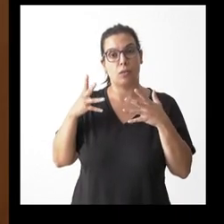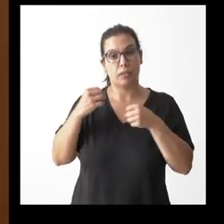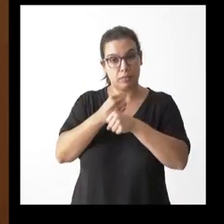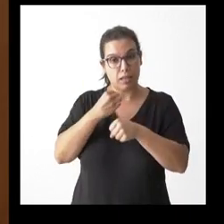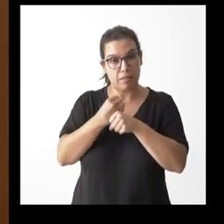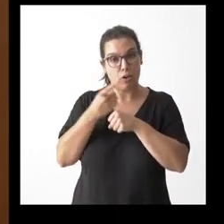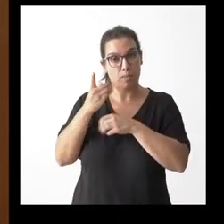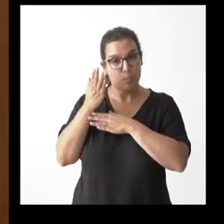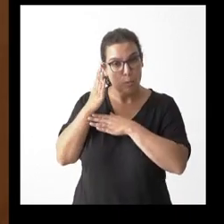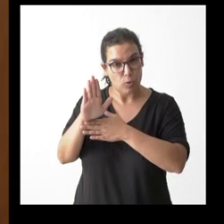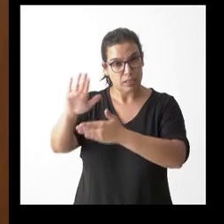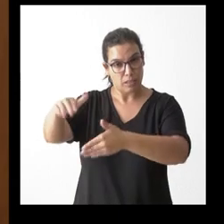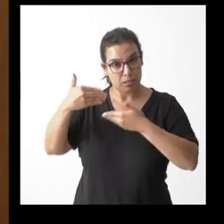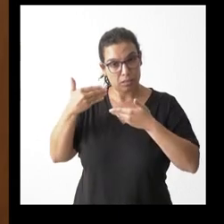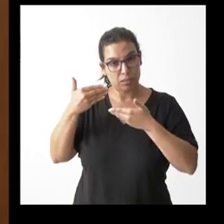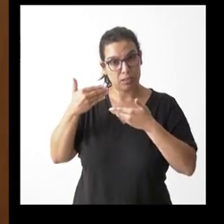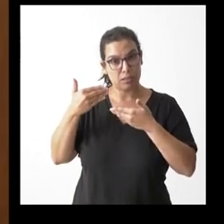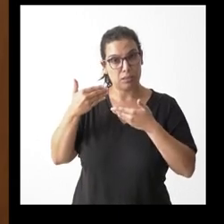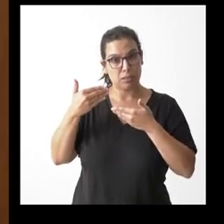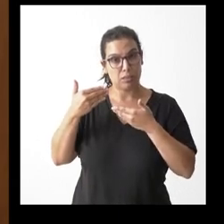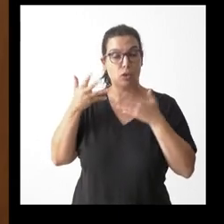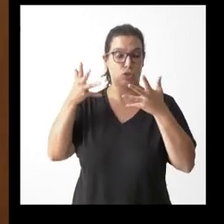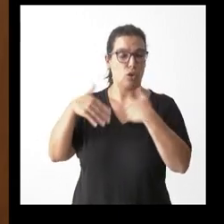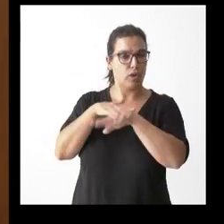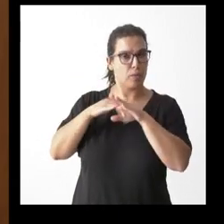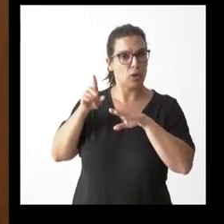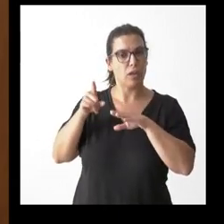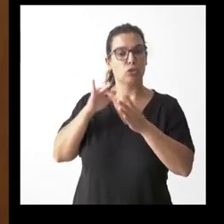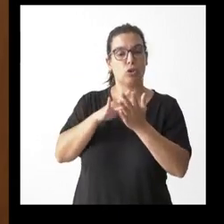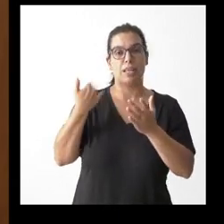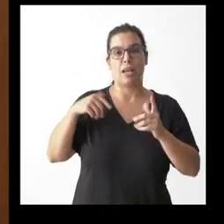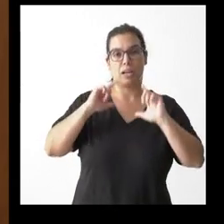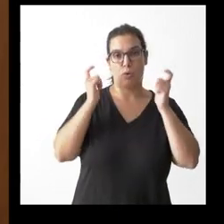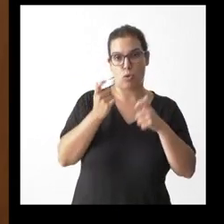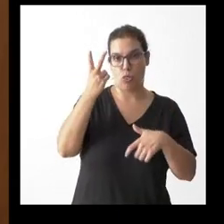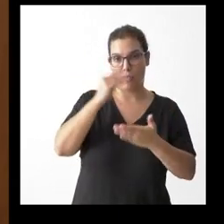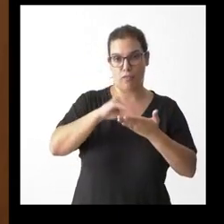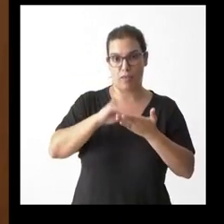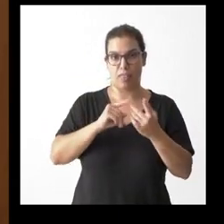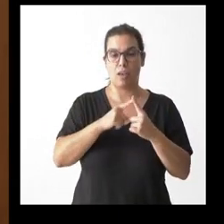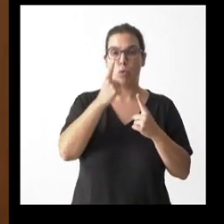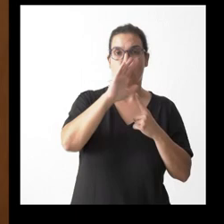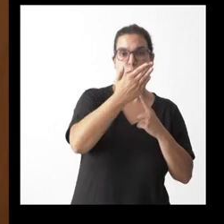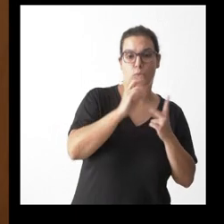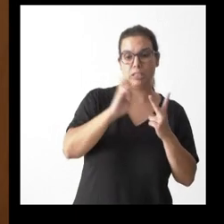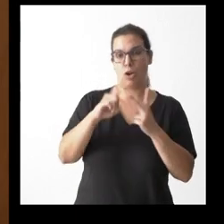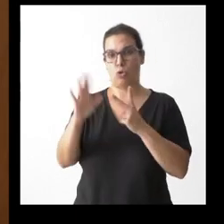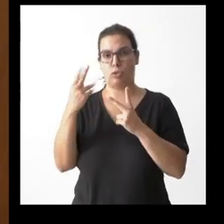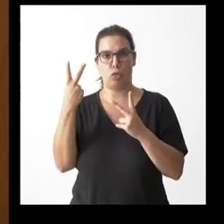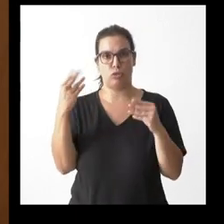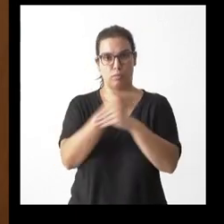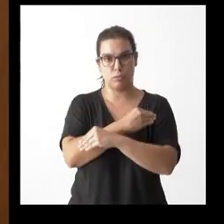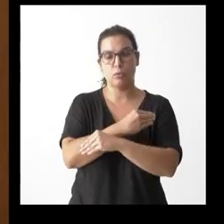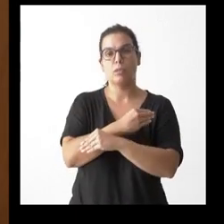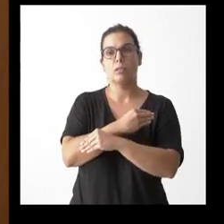hacer al Consejo de Gobierno. Ha habido dos reuniones, en una salió una propuesta, en la otra salió otra diferente. No sé